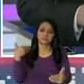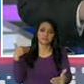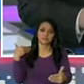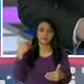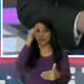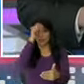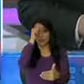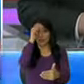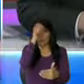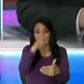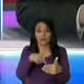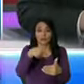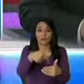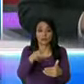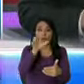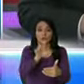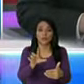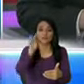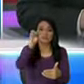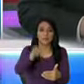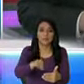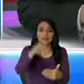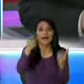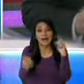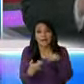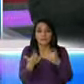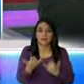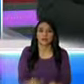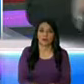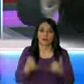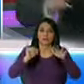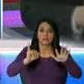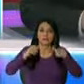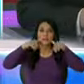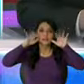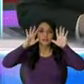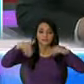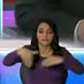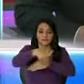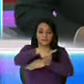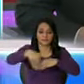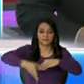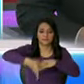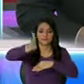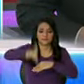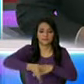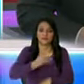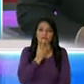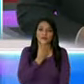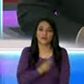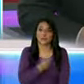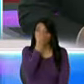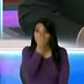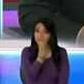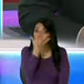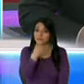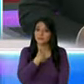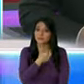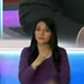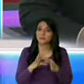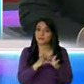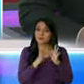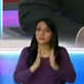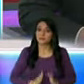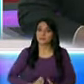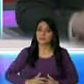domingo hasta la fecha, miles de ciudadanos en las 6 de diciembre, Bosmeriano y Eloy Alfaro. Priscila, buenos días, ¿cómo está el ambiente ahí? ¿Cómo